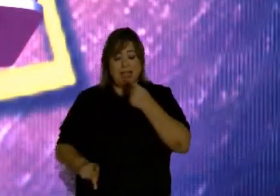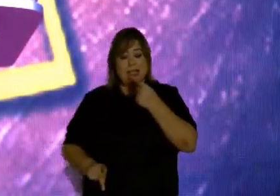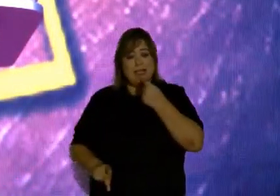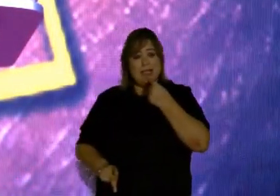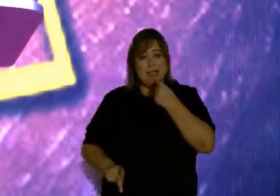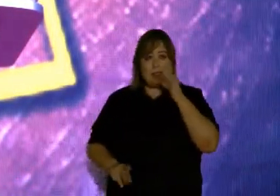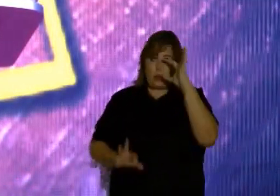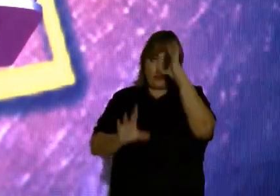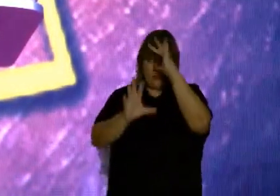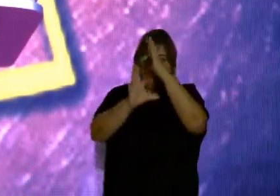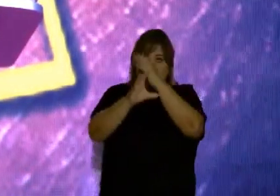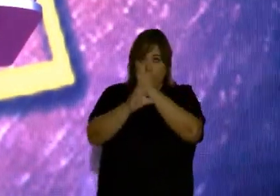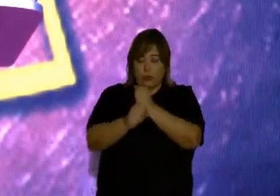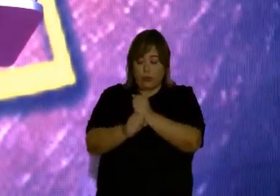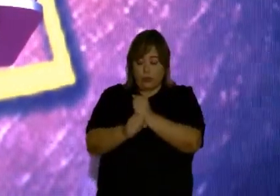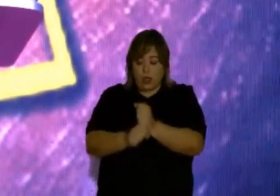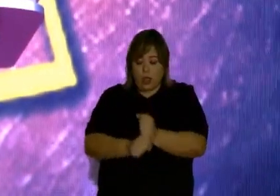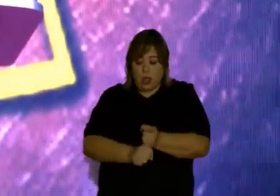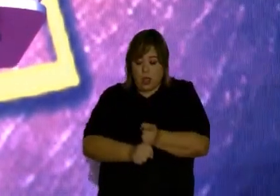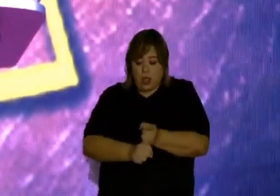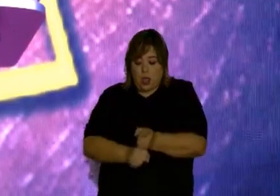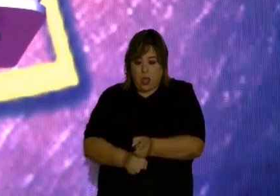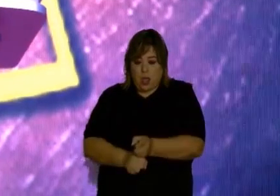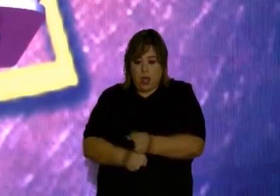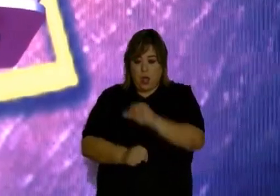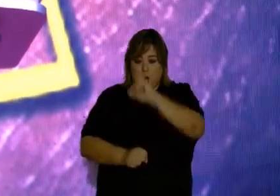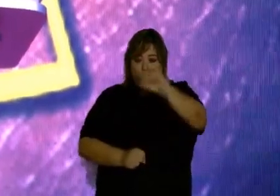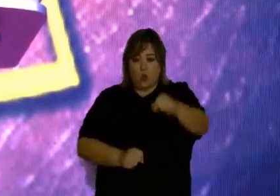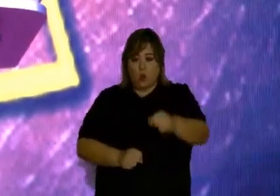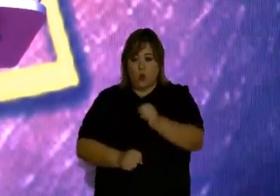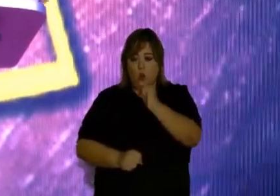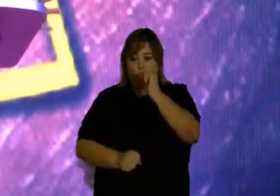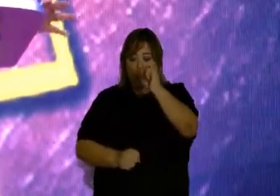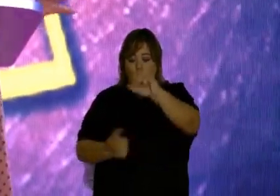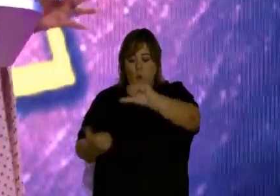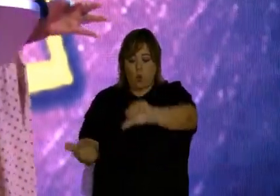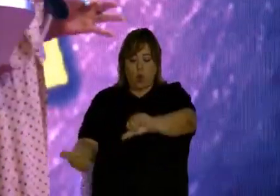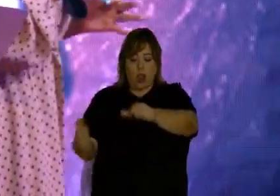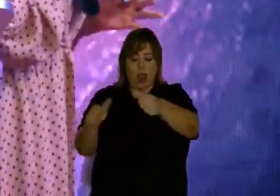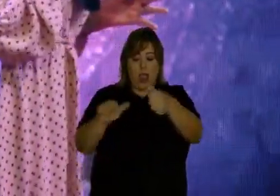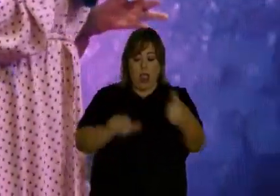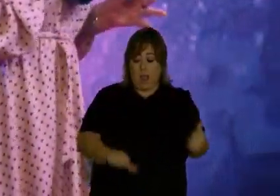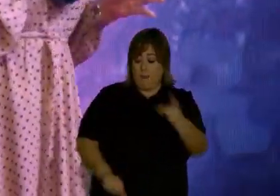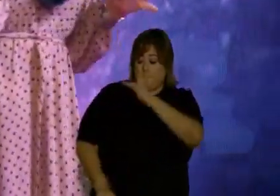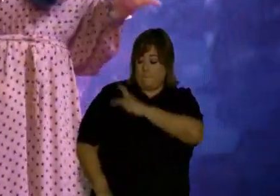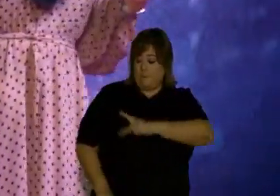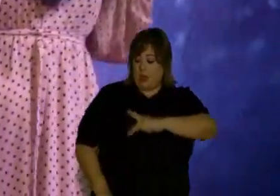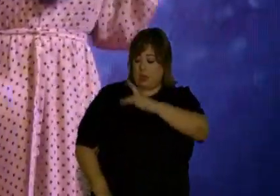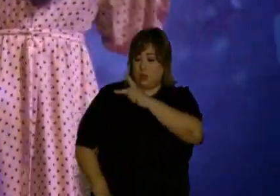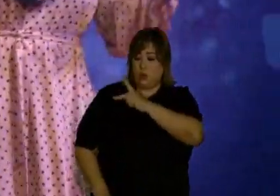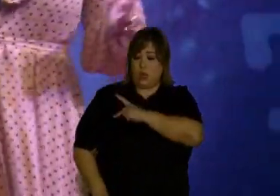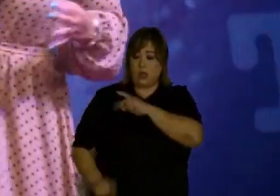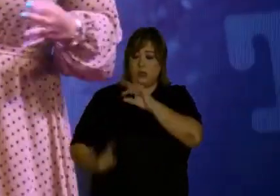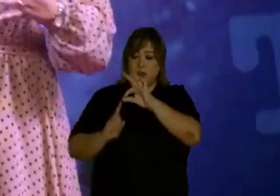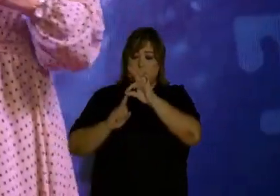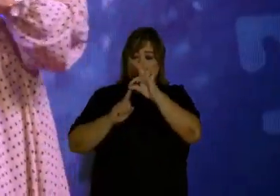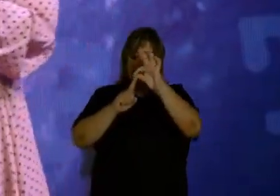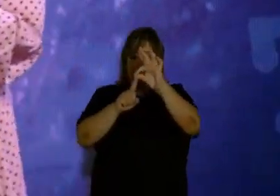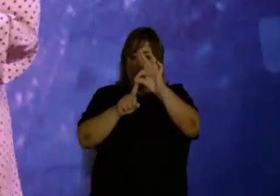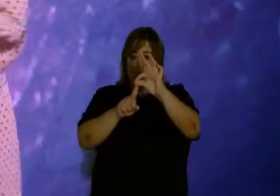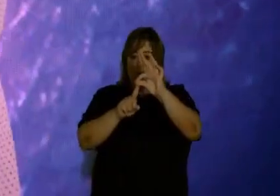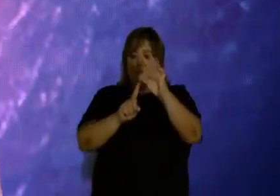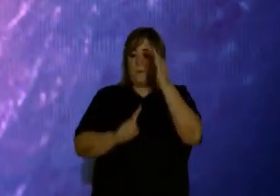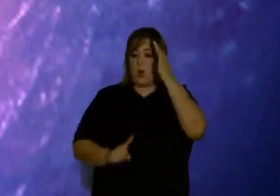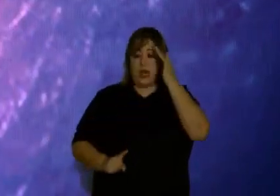fascinante personalidad? Porque Juan el Bautista tenía una personalidad única. No vestía ropa de Pierre